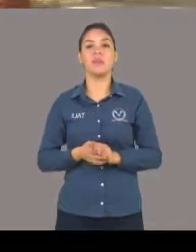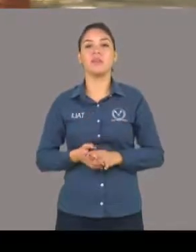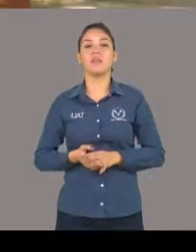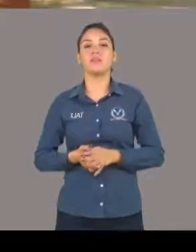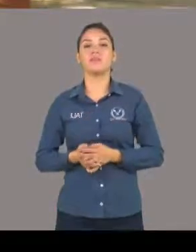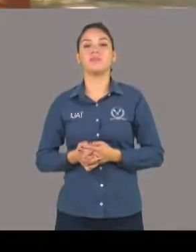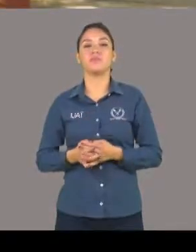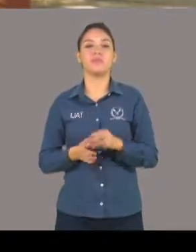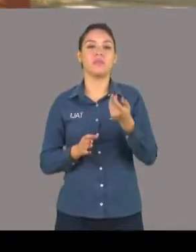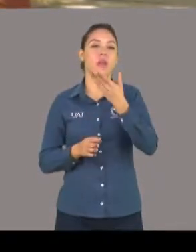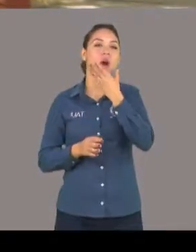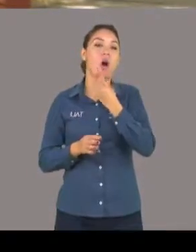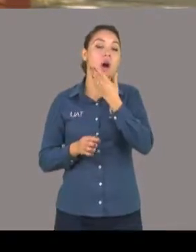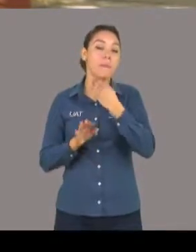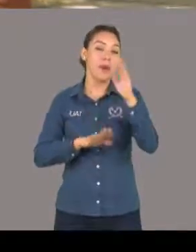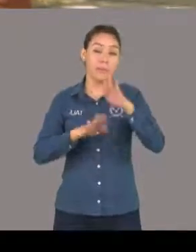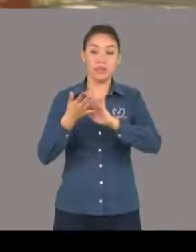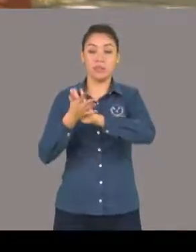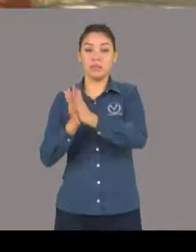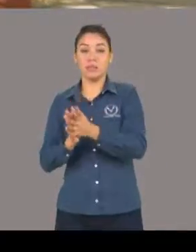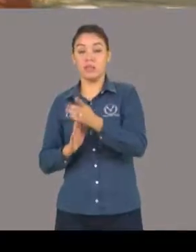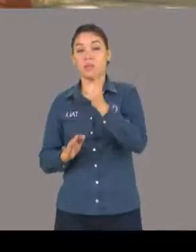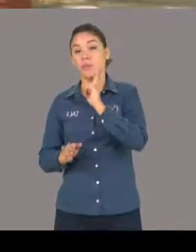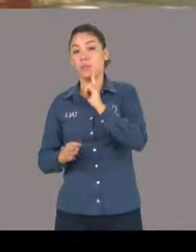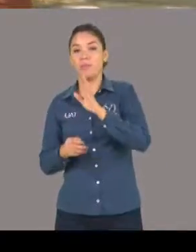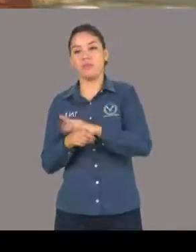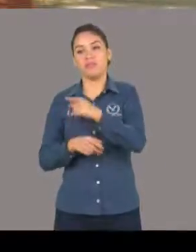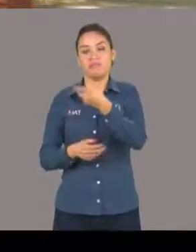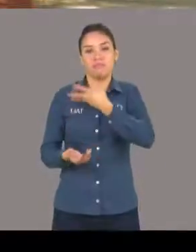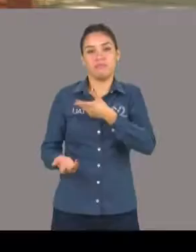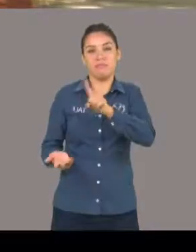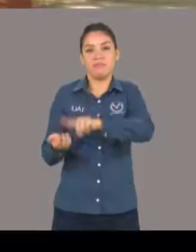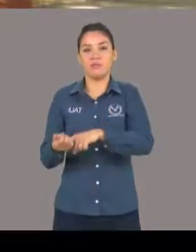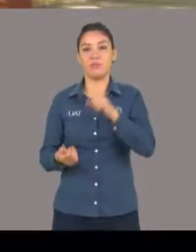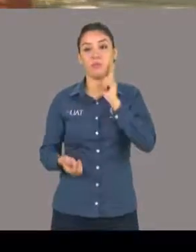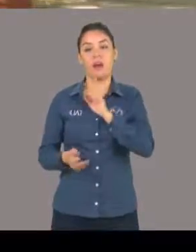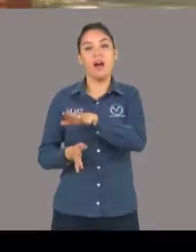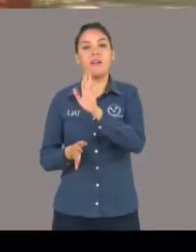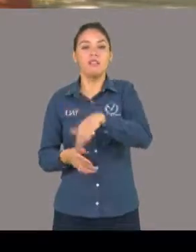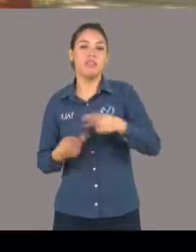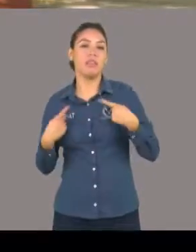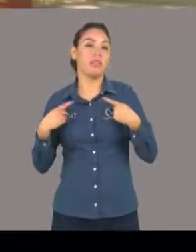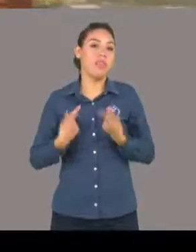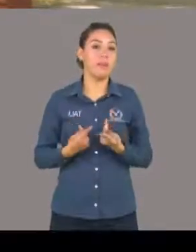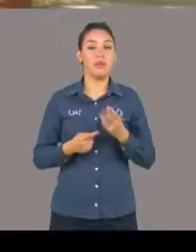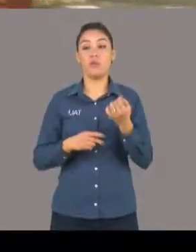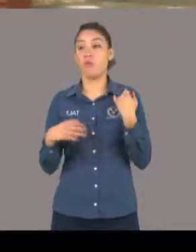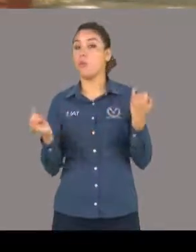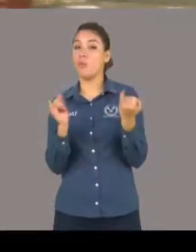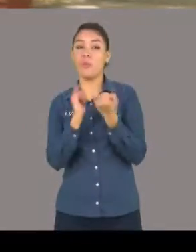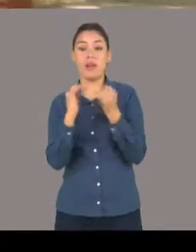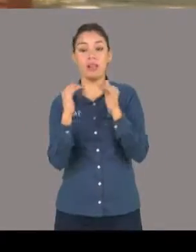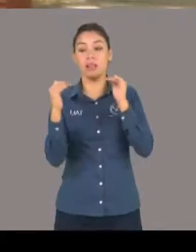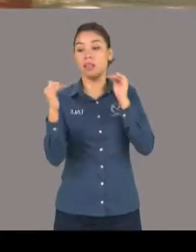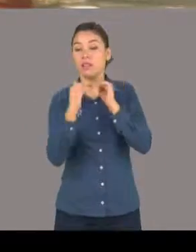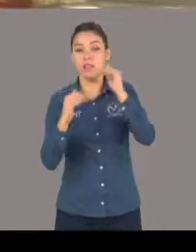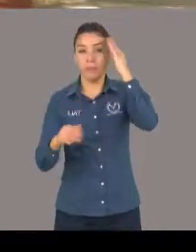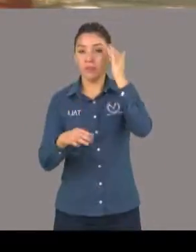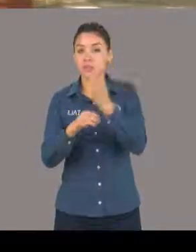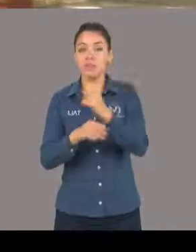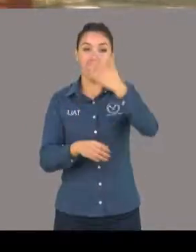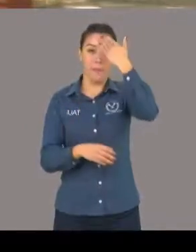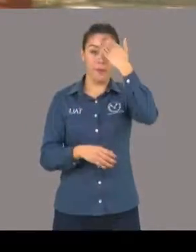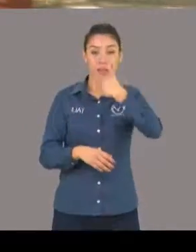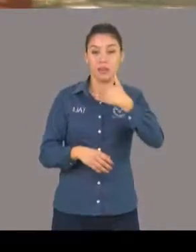caso, un hombre discrimina a la mujer por ser mujer, simplemente porque considera que no tiene las mismas capacidades